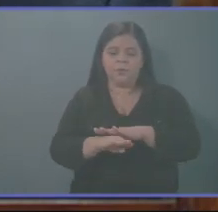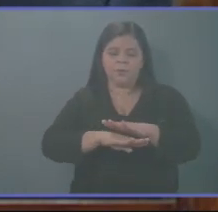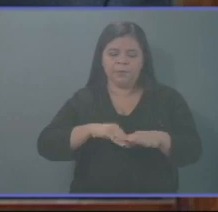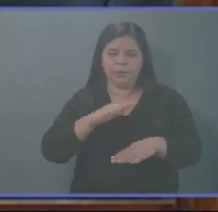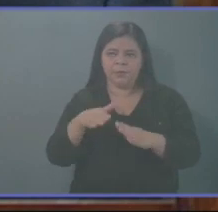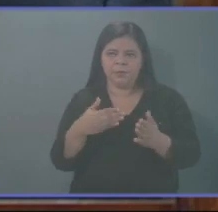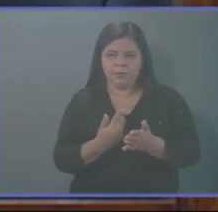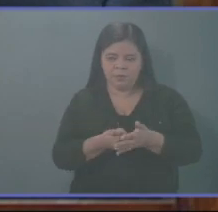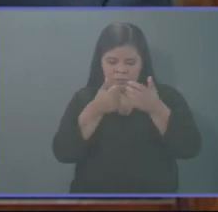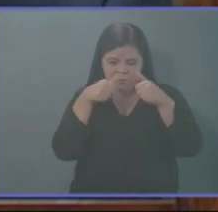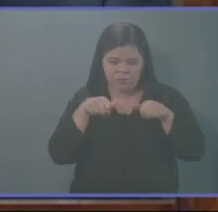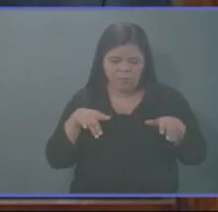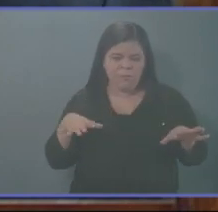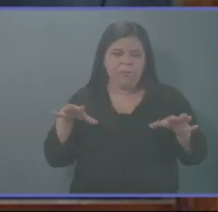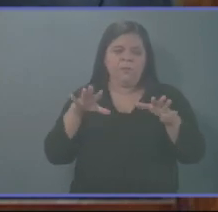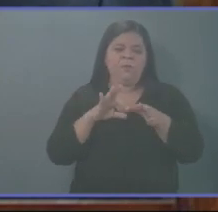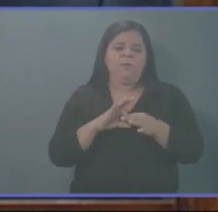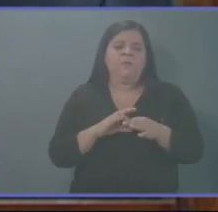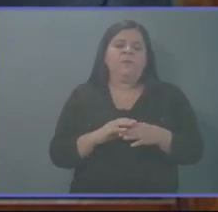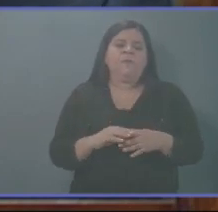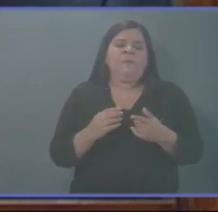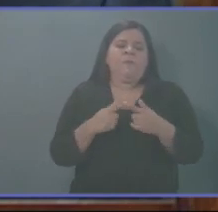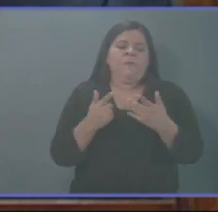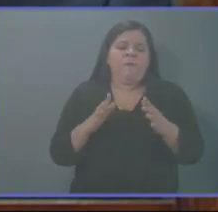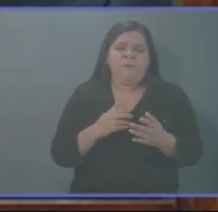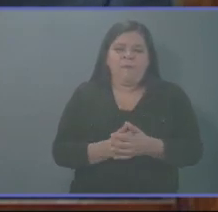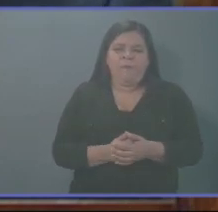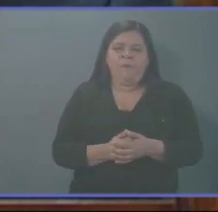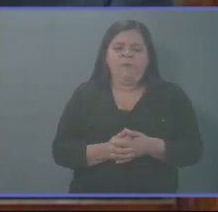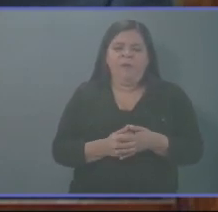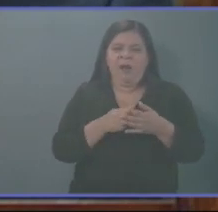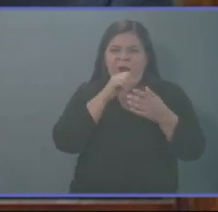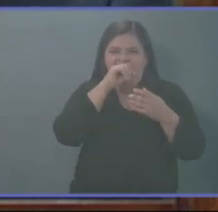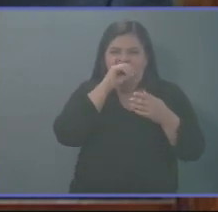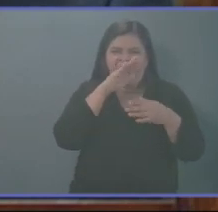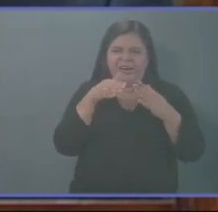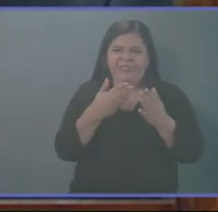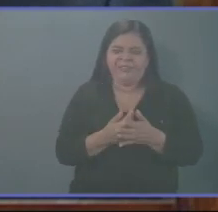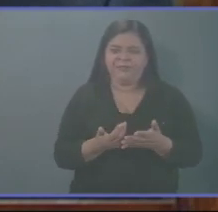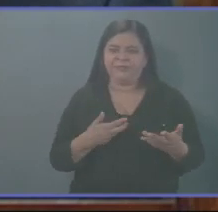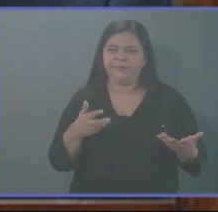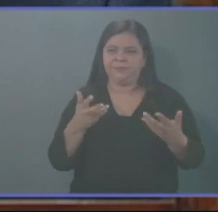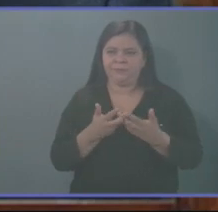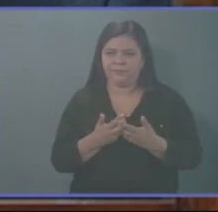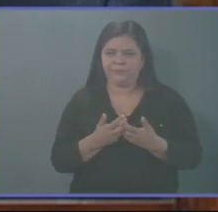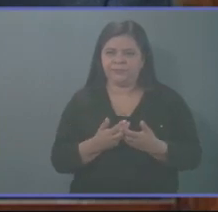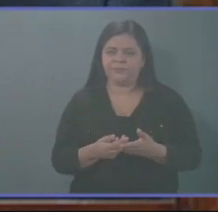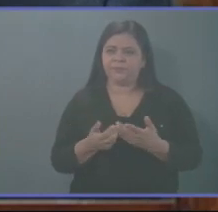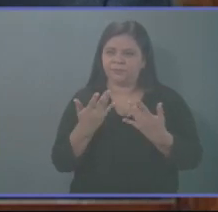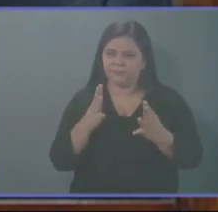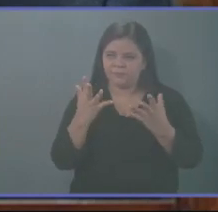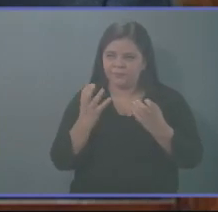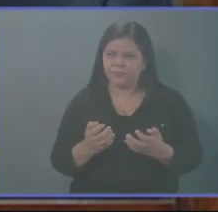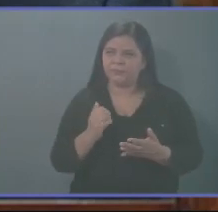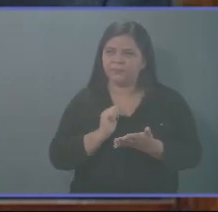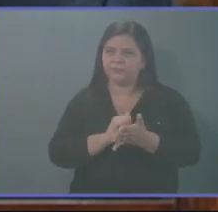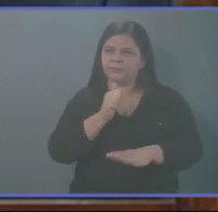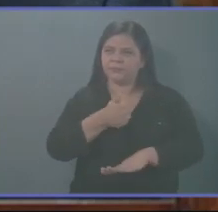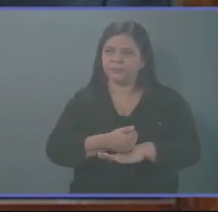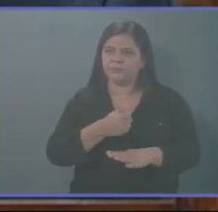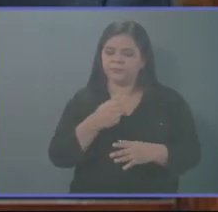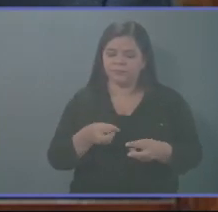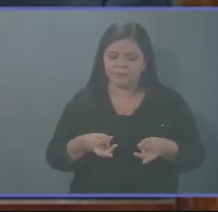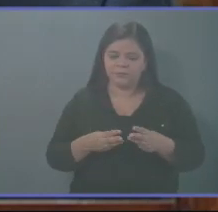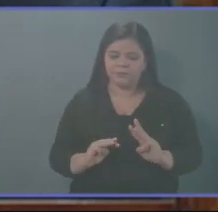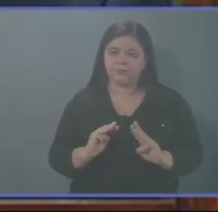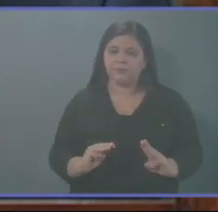regular su procedimiento, podemos decir que el actual procedimiento de antejuicio tiene la intención de crear mecanismos meramente